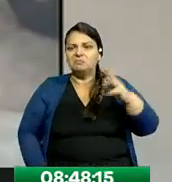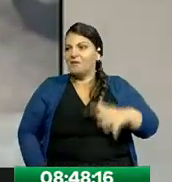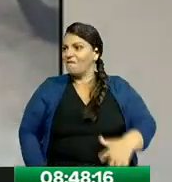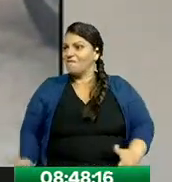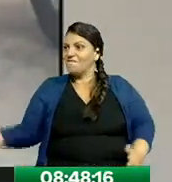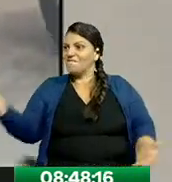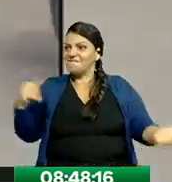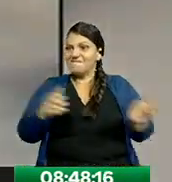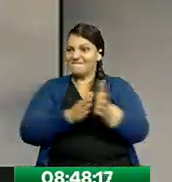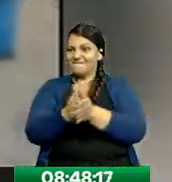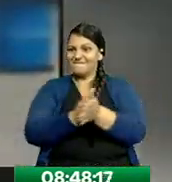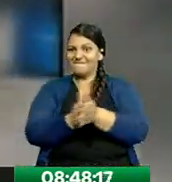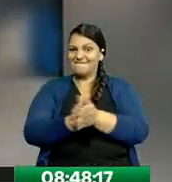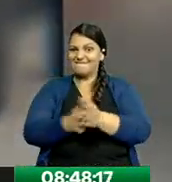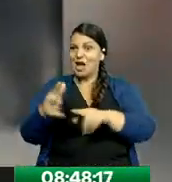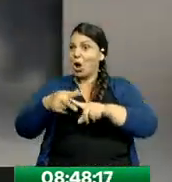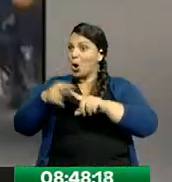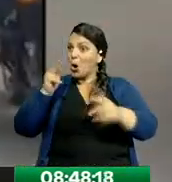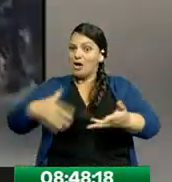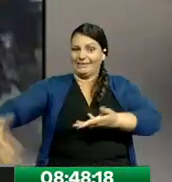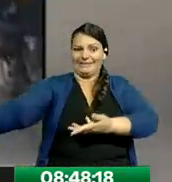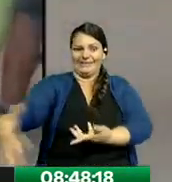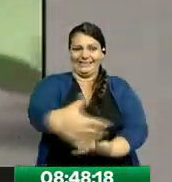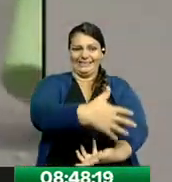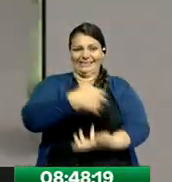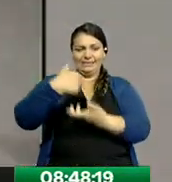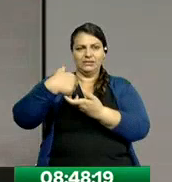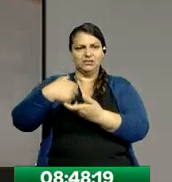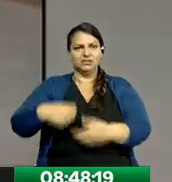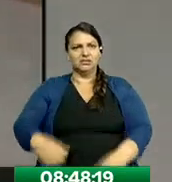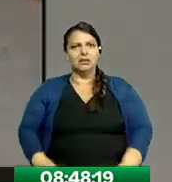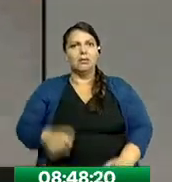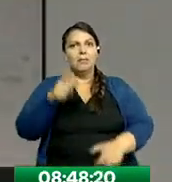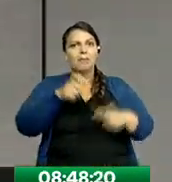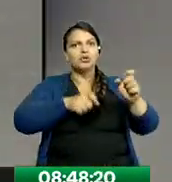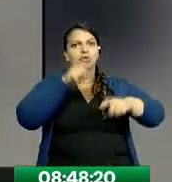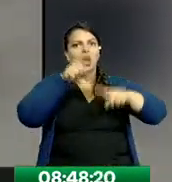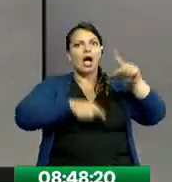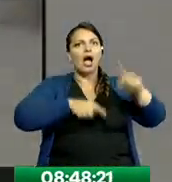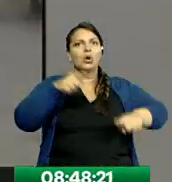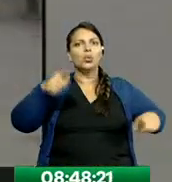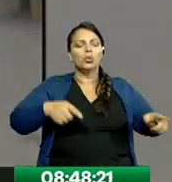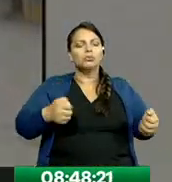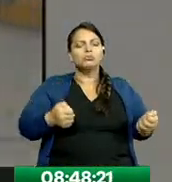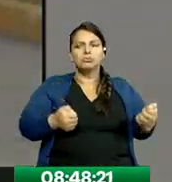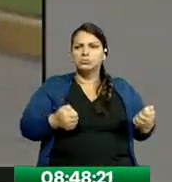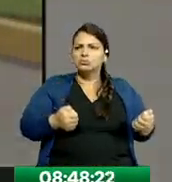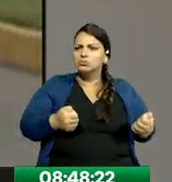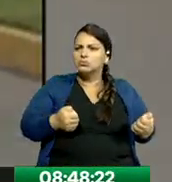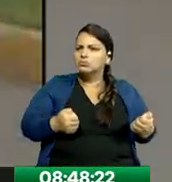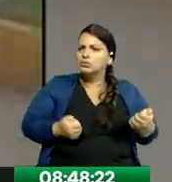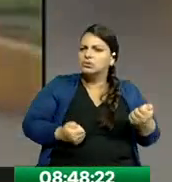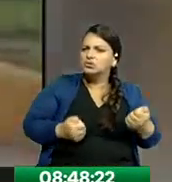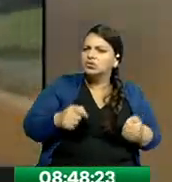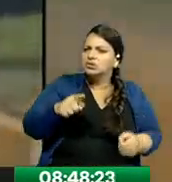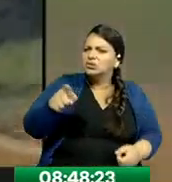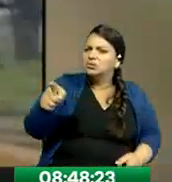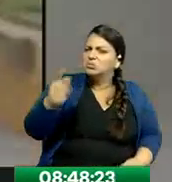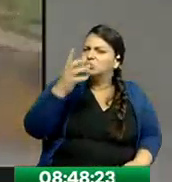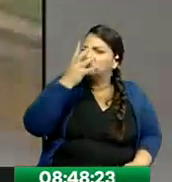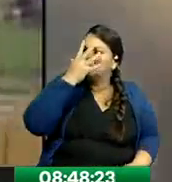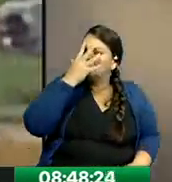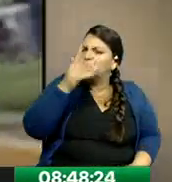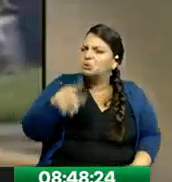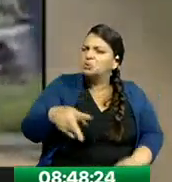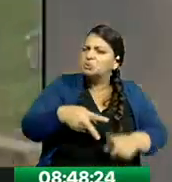que cayó en la calzada. Conductores captaron sus celulares, en sus celulares imágenes del hecho y las compartieron por las redes